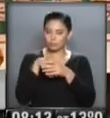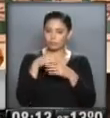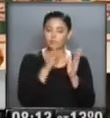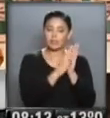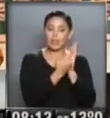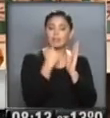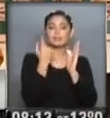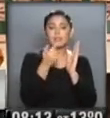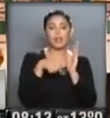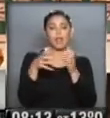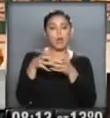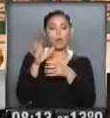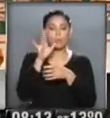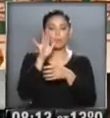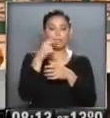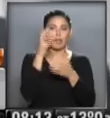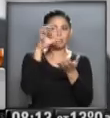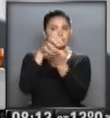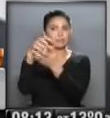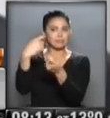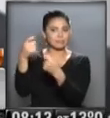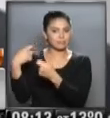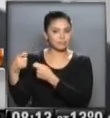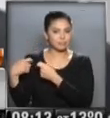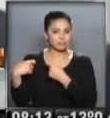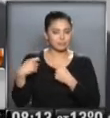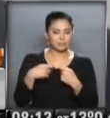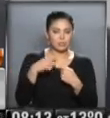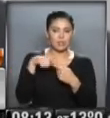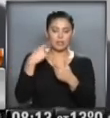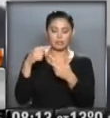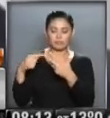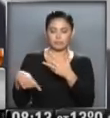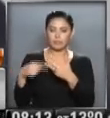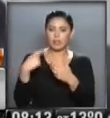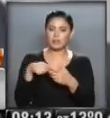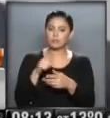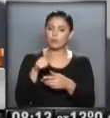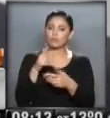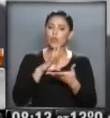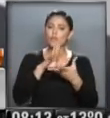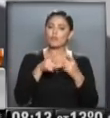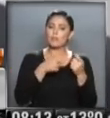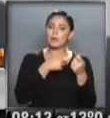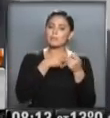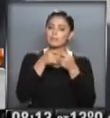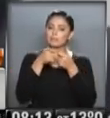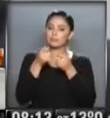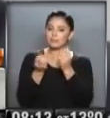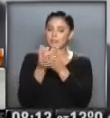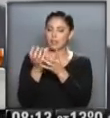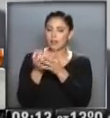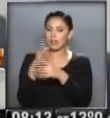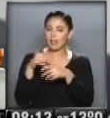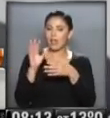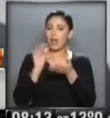compañías de maeto denominadas a Gea semar lexol y norland fueron creadas a través de distintos buffets de abogados